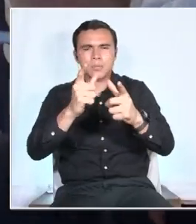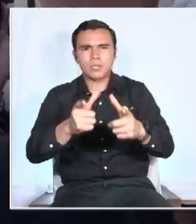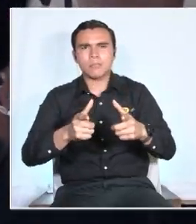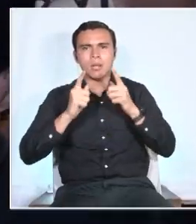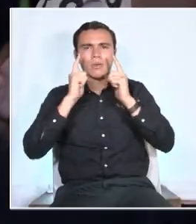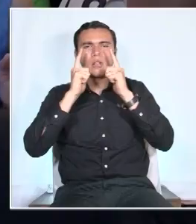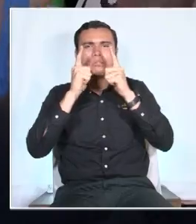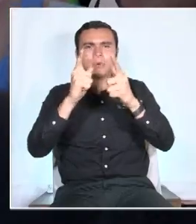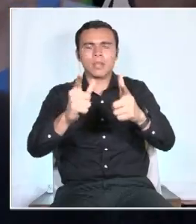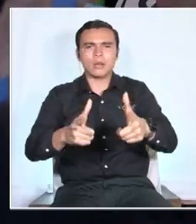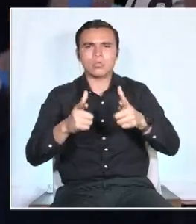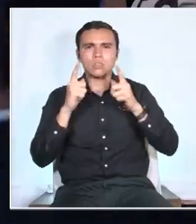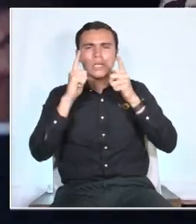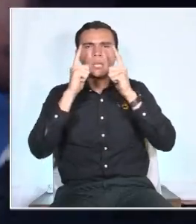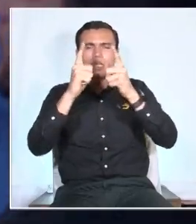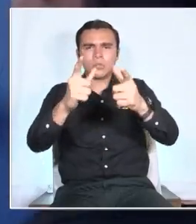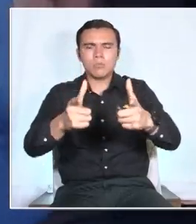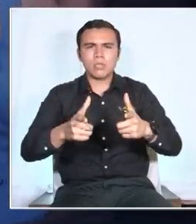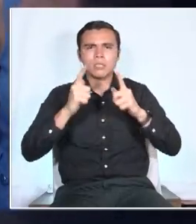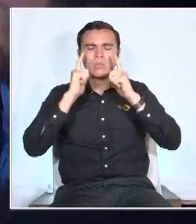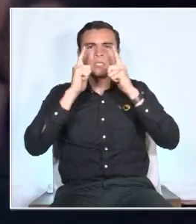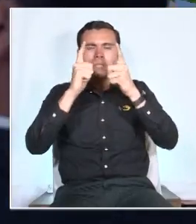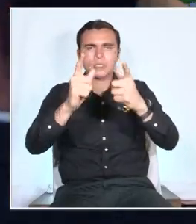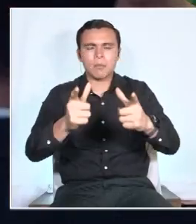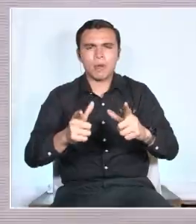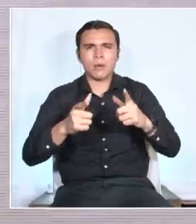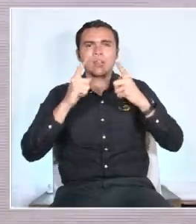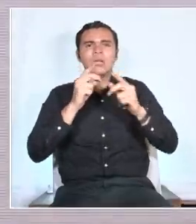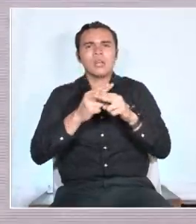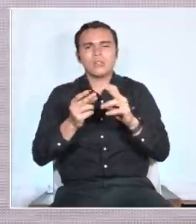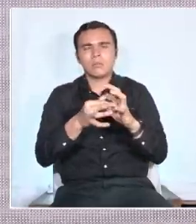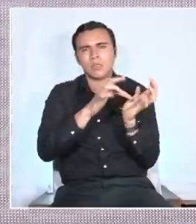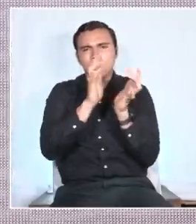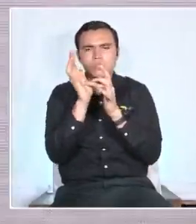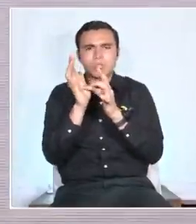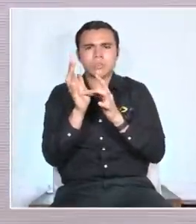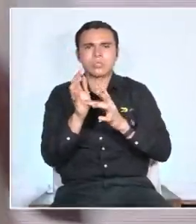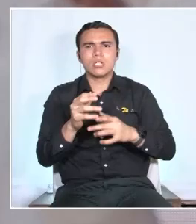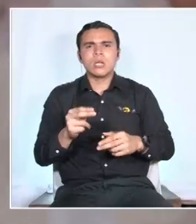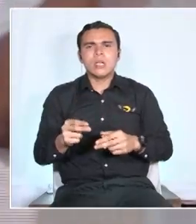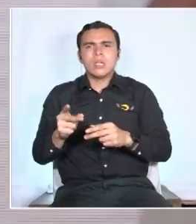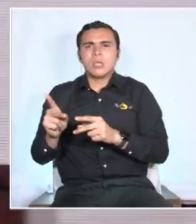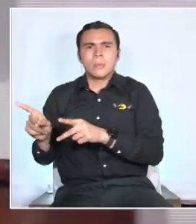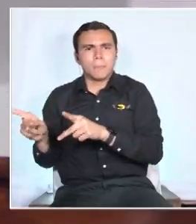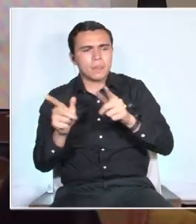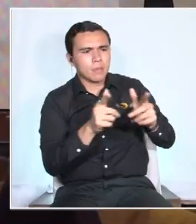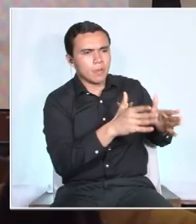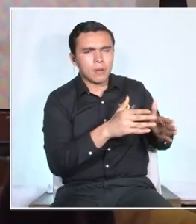y canda. Y catorraba sanderebesitia. Ahora en el nombre de Jesús, prepárate para